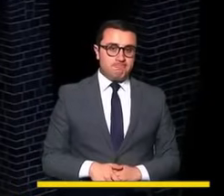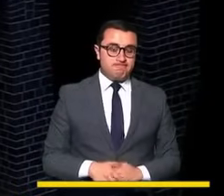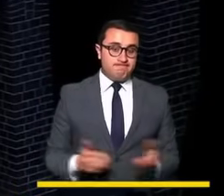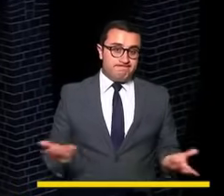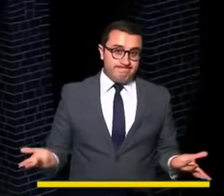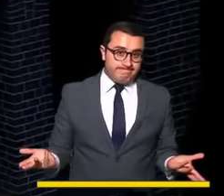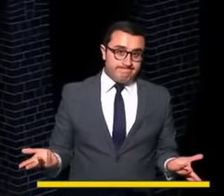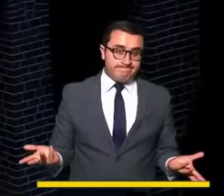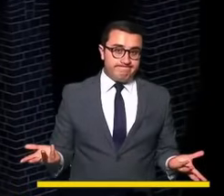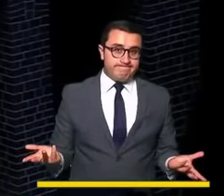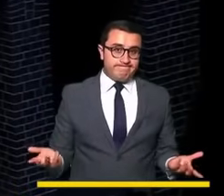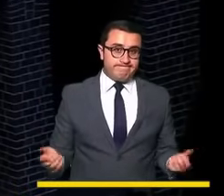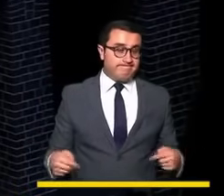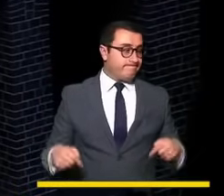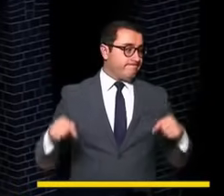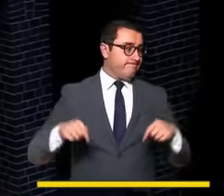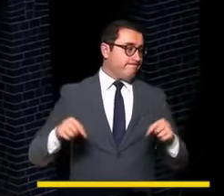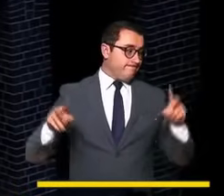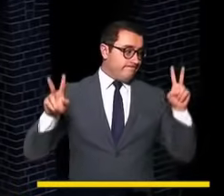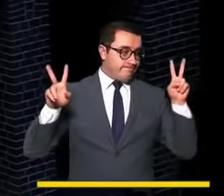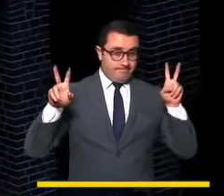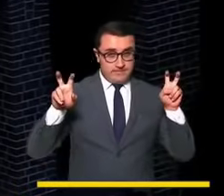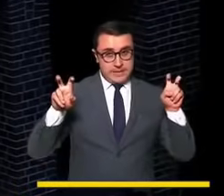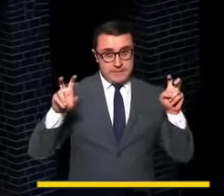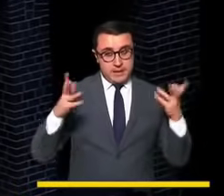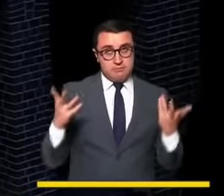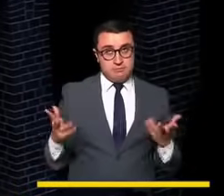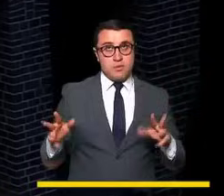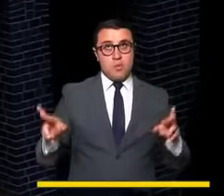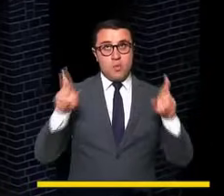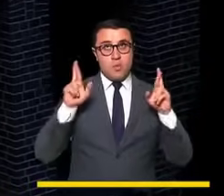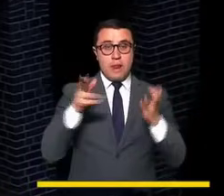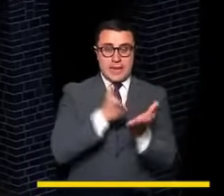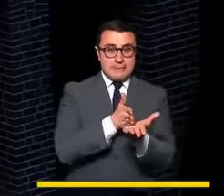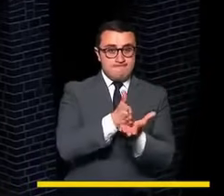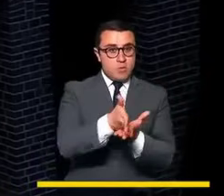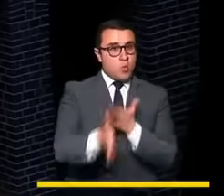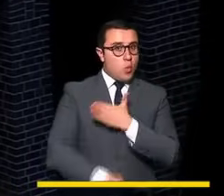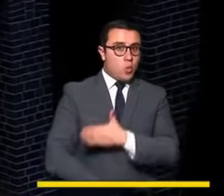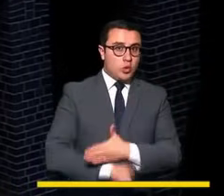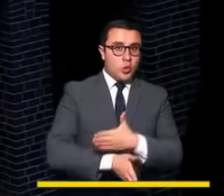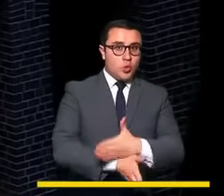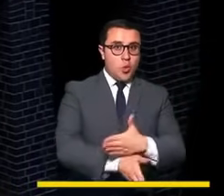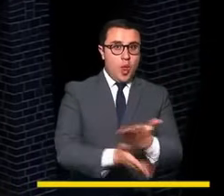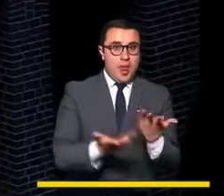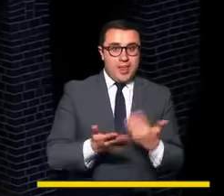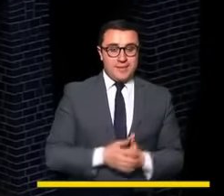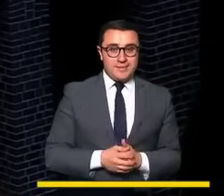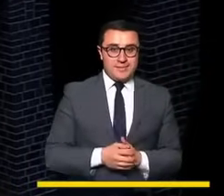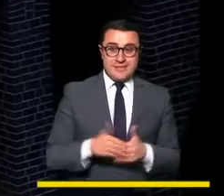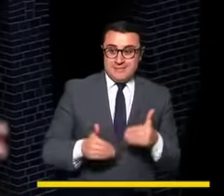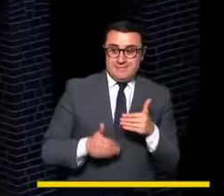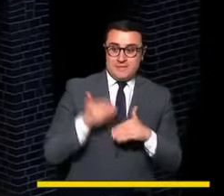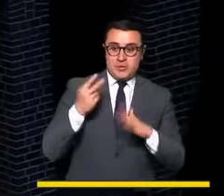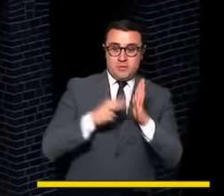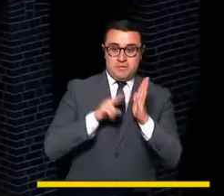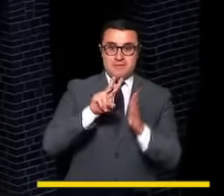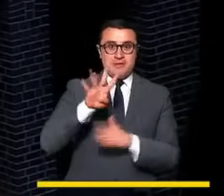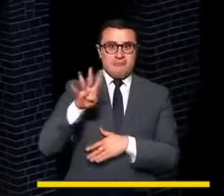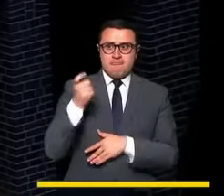Entonces, este tema, obviamente, ojalá se mantenga así, porque apenas llevamos el principio del año,